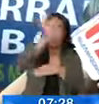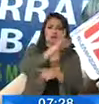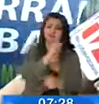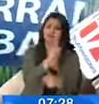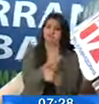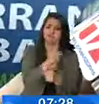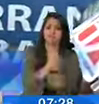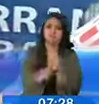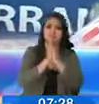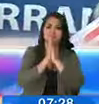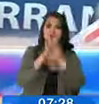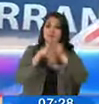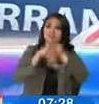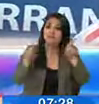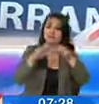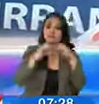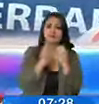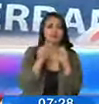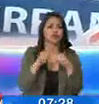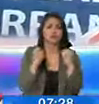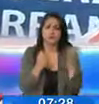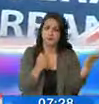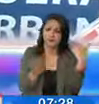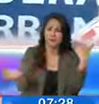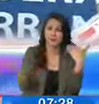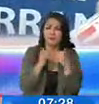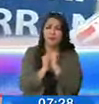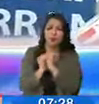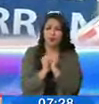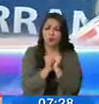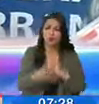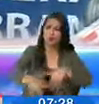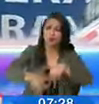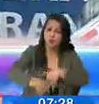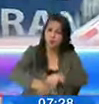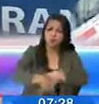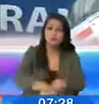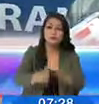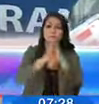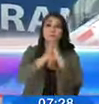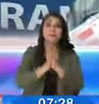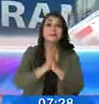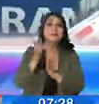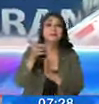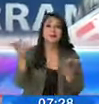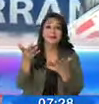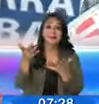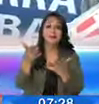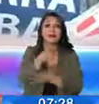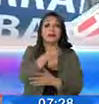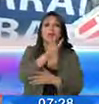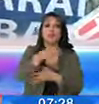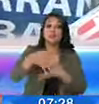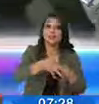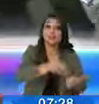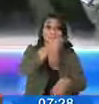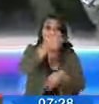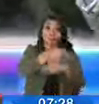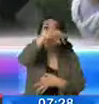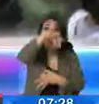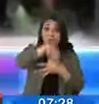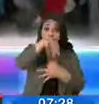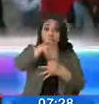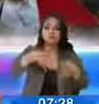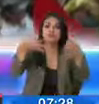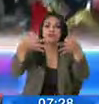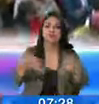los distintos sectores sociales a que juntos continuemos exigiendo el cumplimiento del mandato del 4 de febrero.